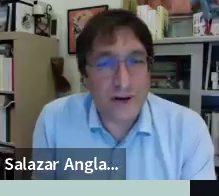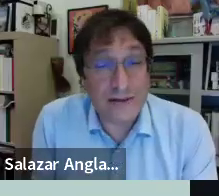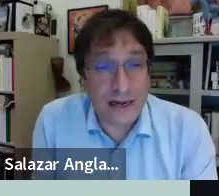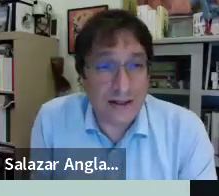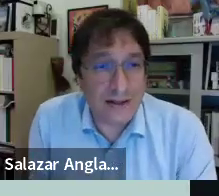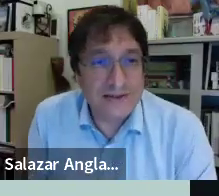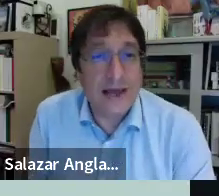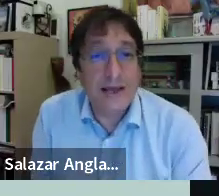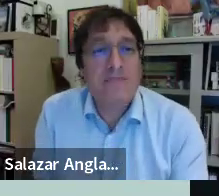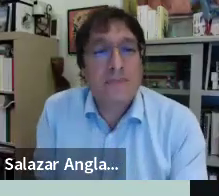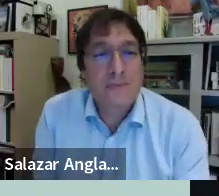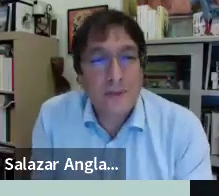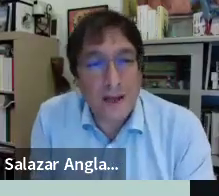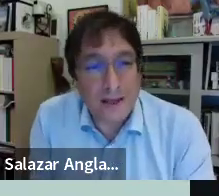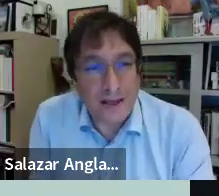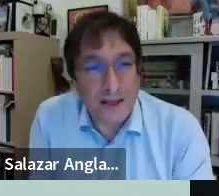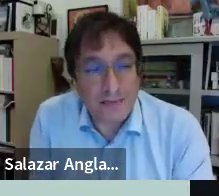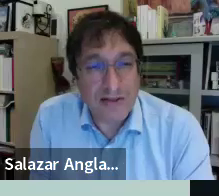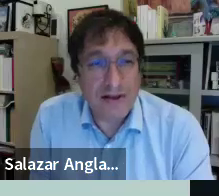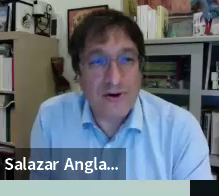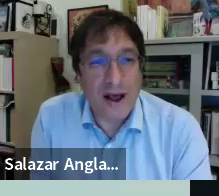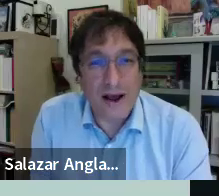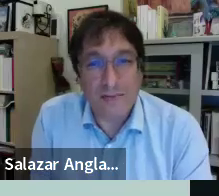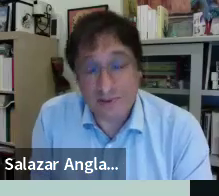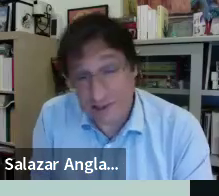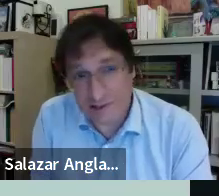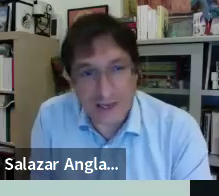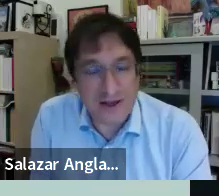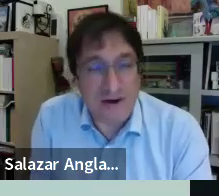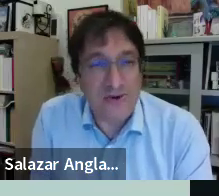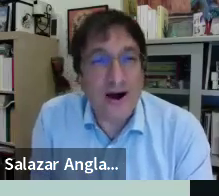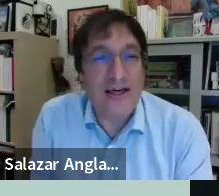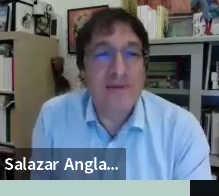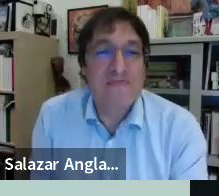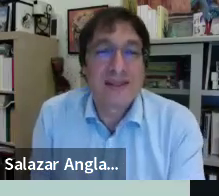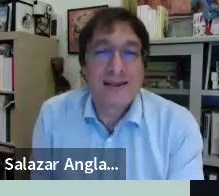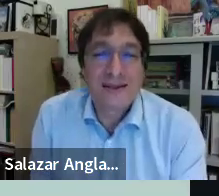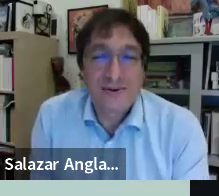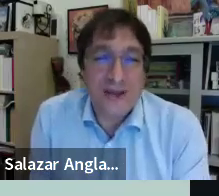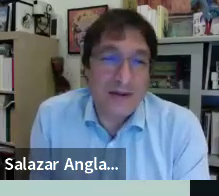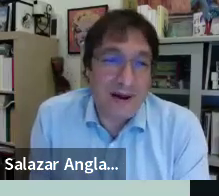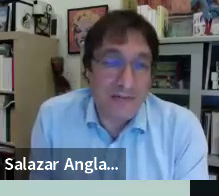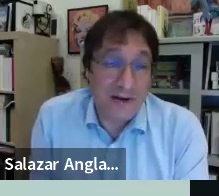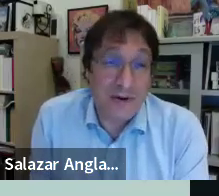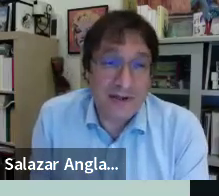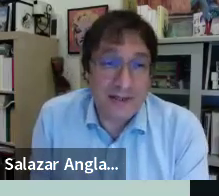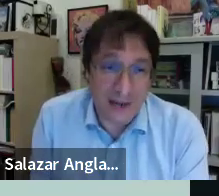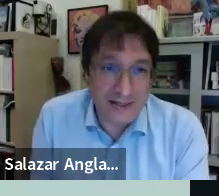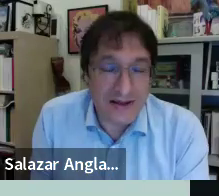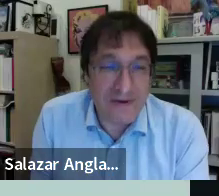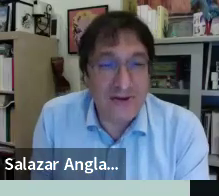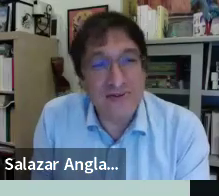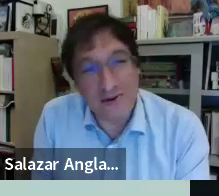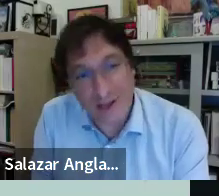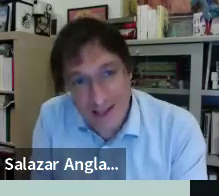Bueno, buenas tardes ahí. Aquí en Barcelona pues es ya de madrugada, o sea que para mí no es el